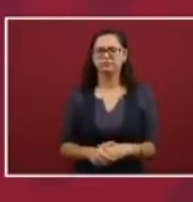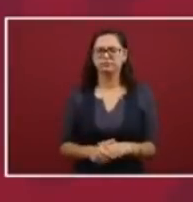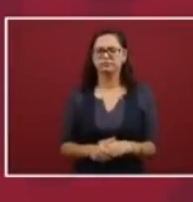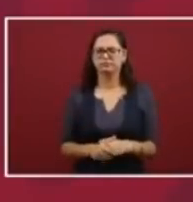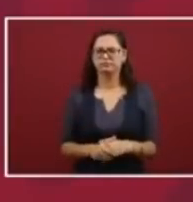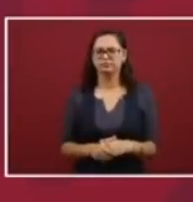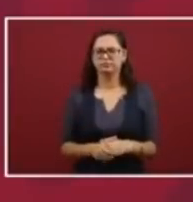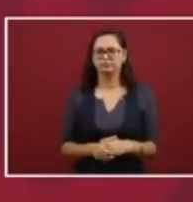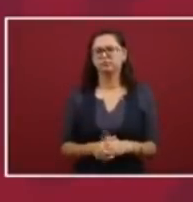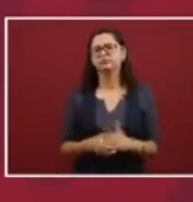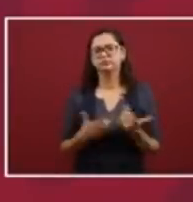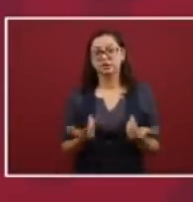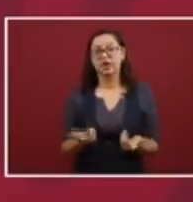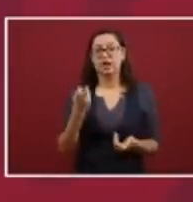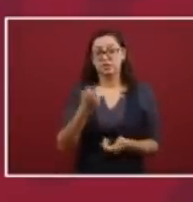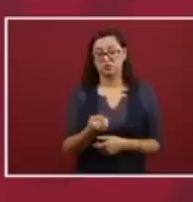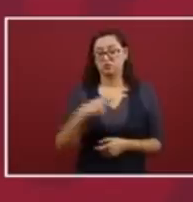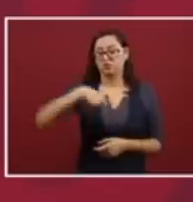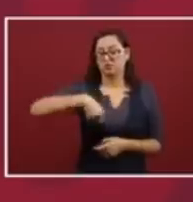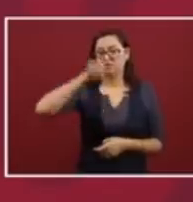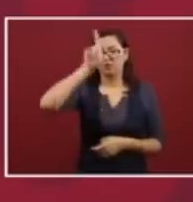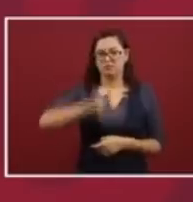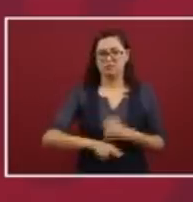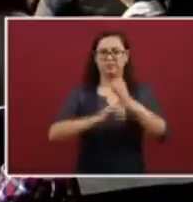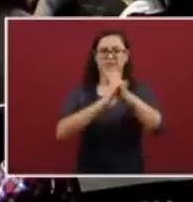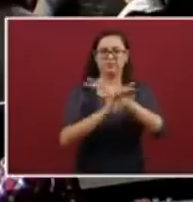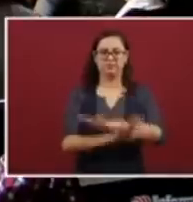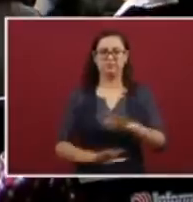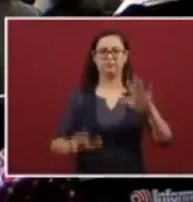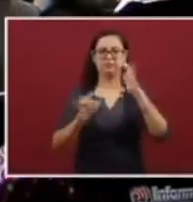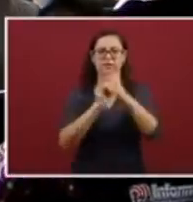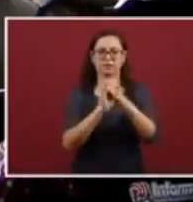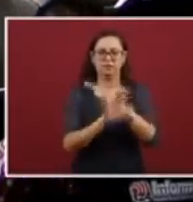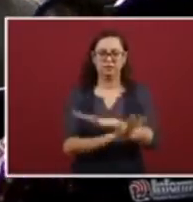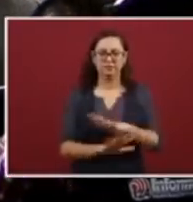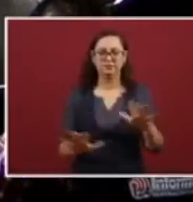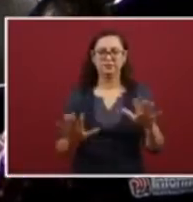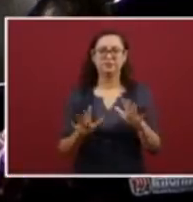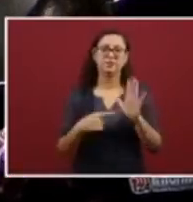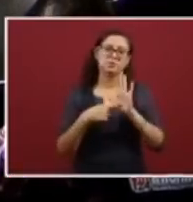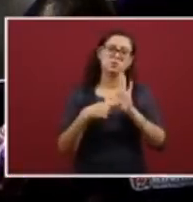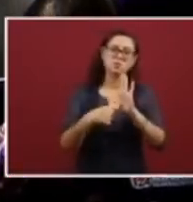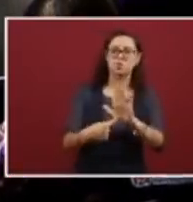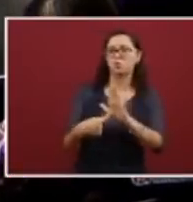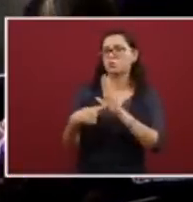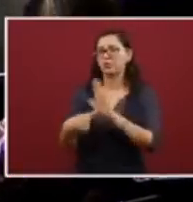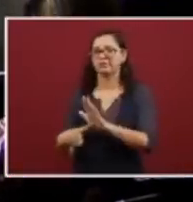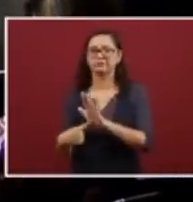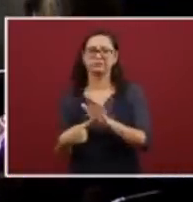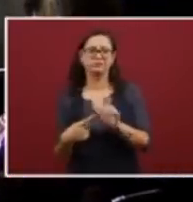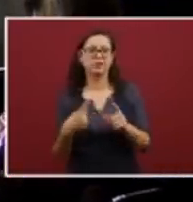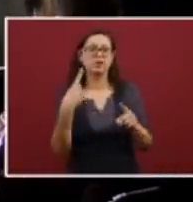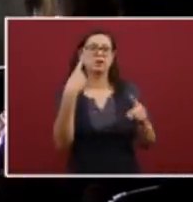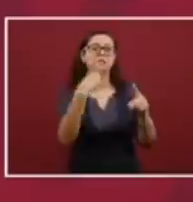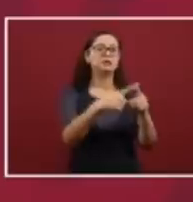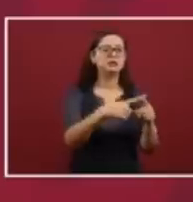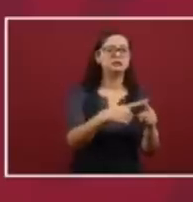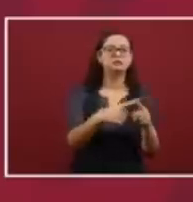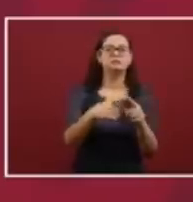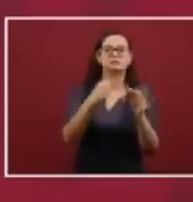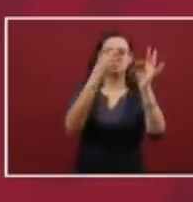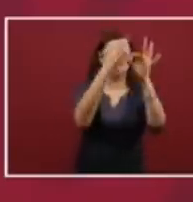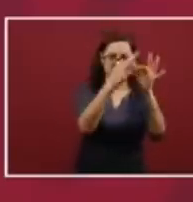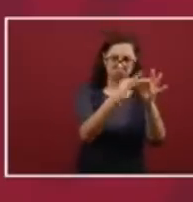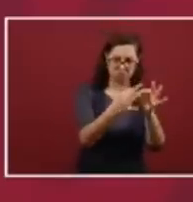es esta información para y mostrar quién es cumplen